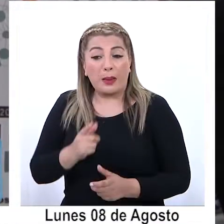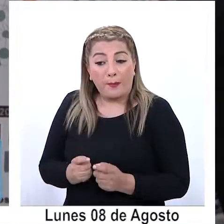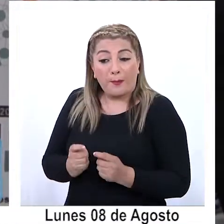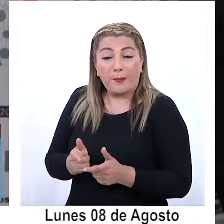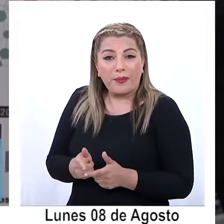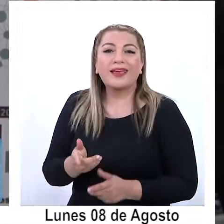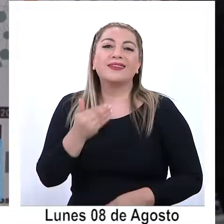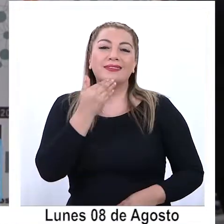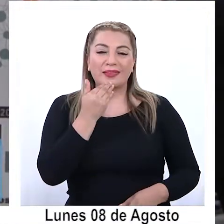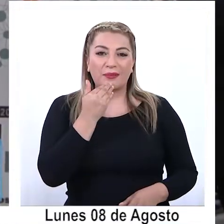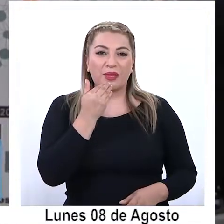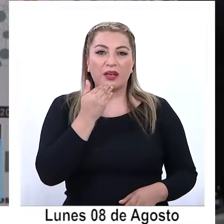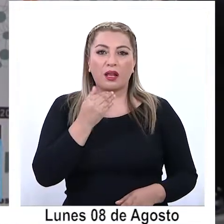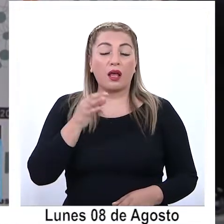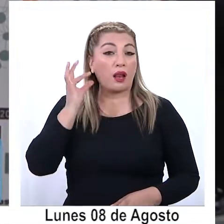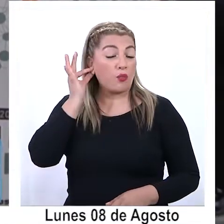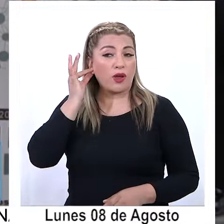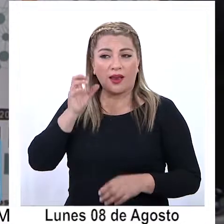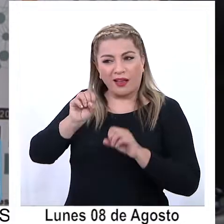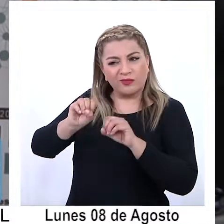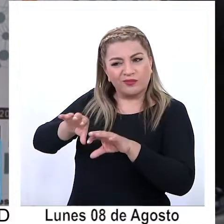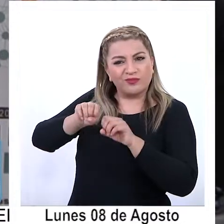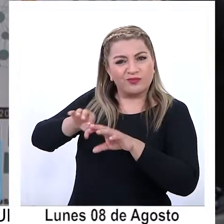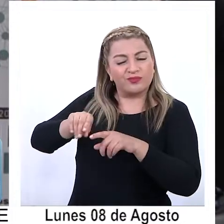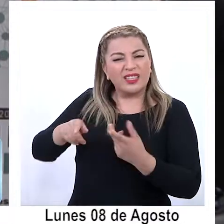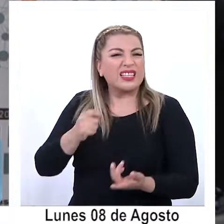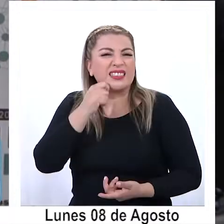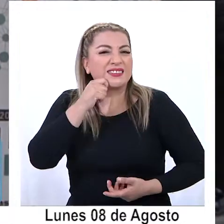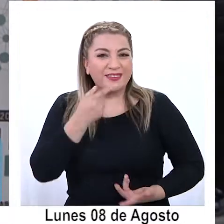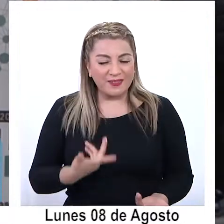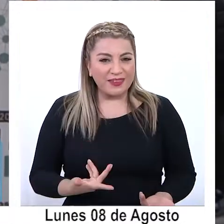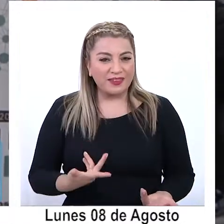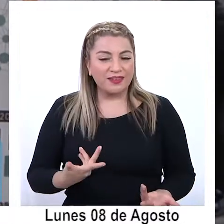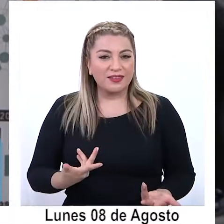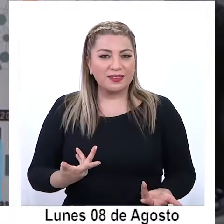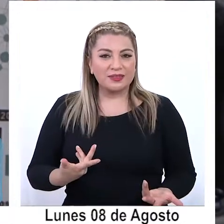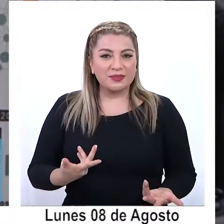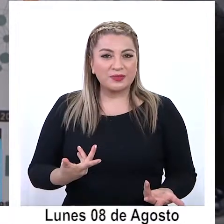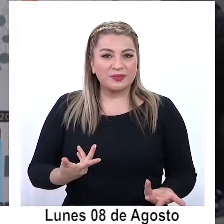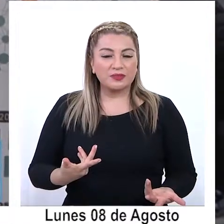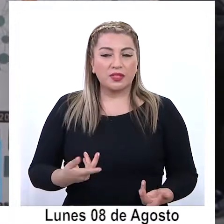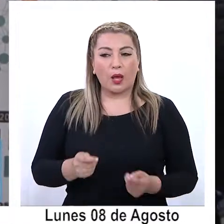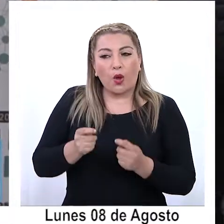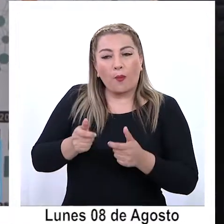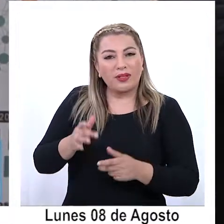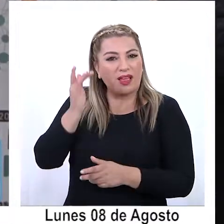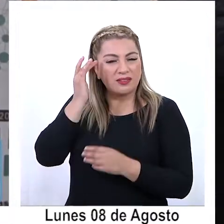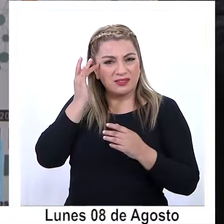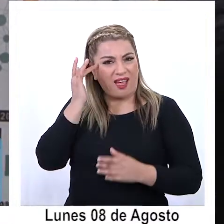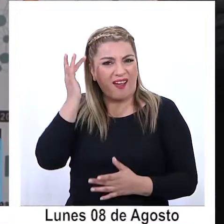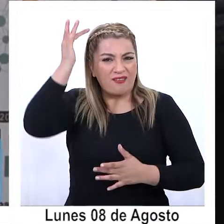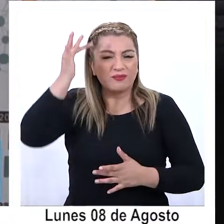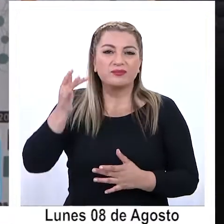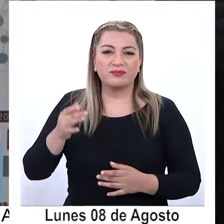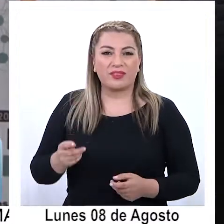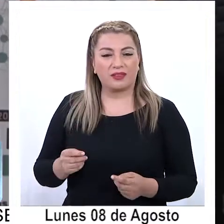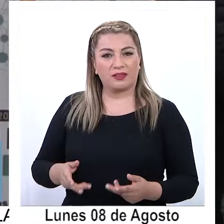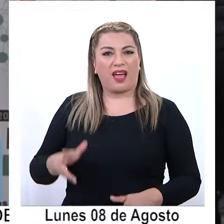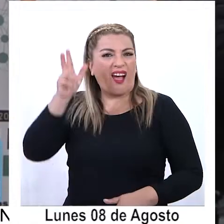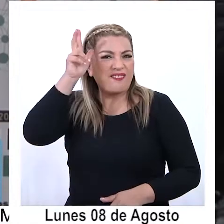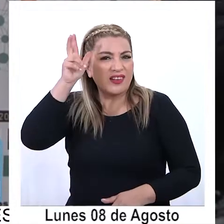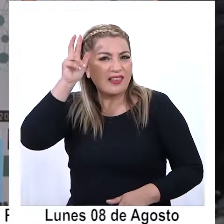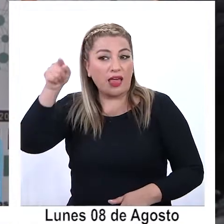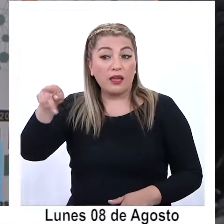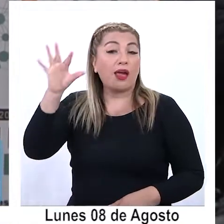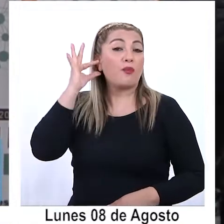sino que hoy en día también formarlas. El formarlas significa también crearles competencias, habilidades, para que ellas